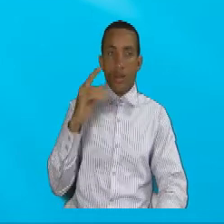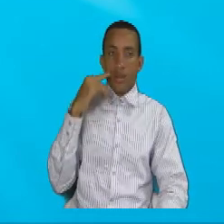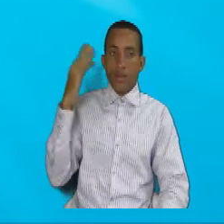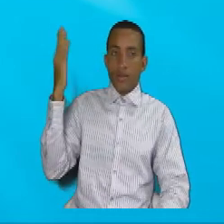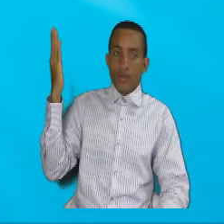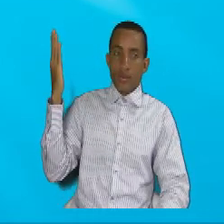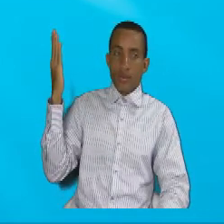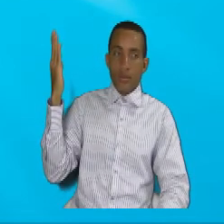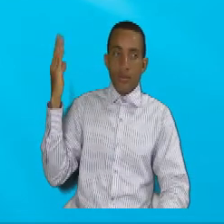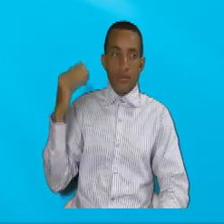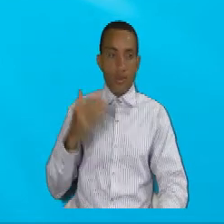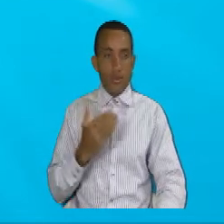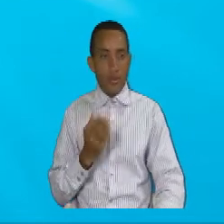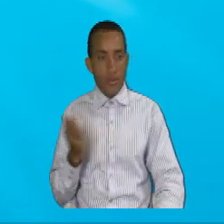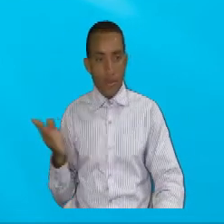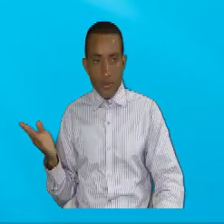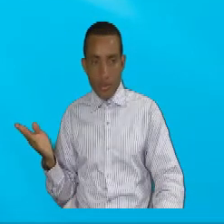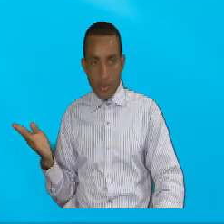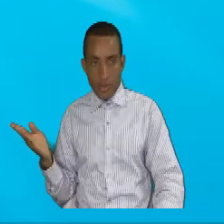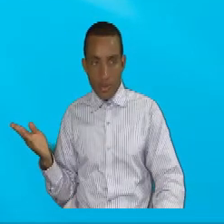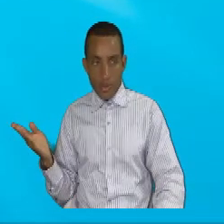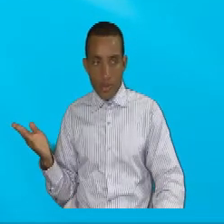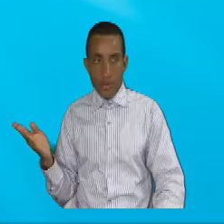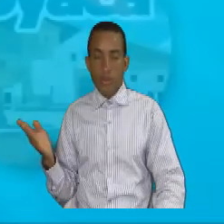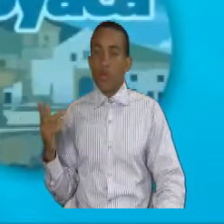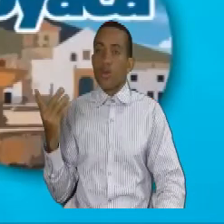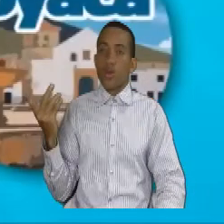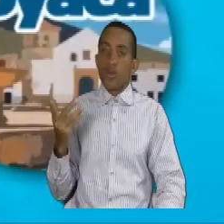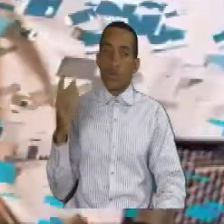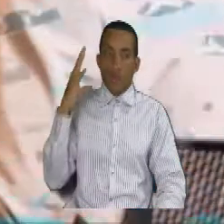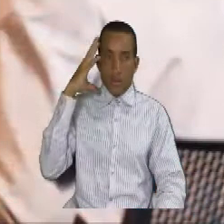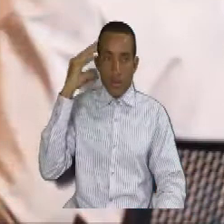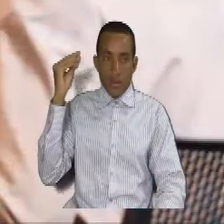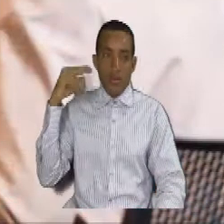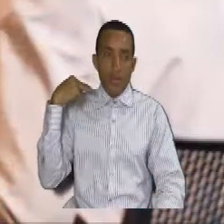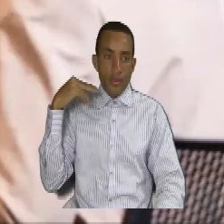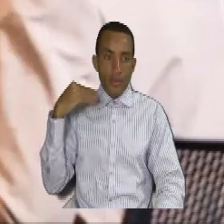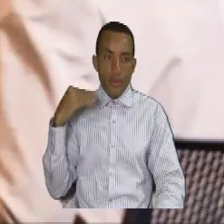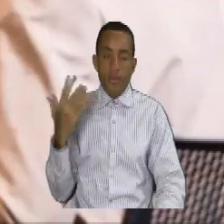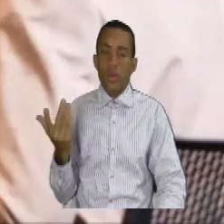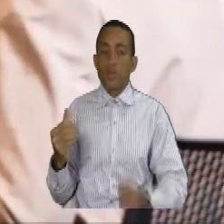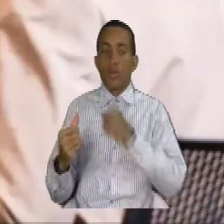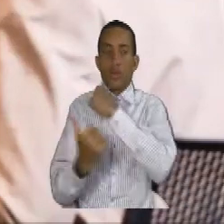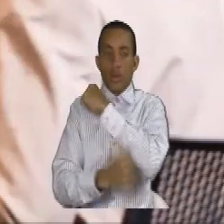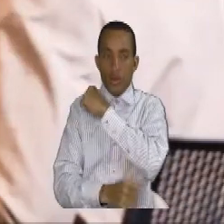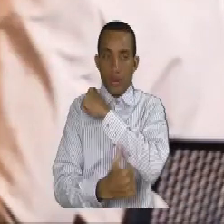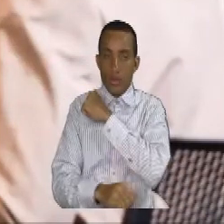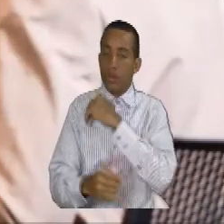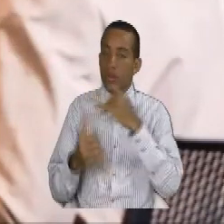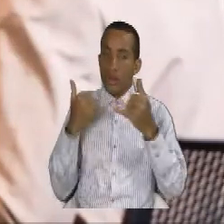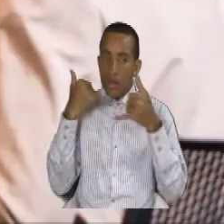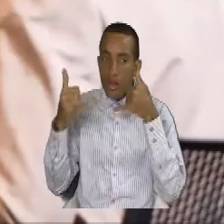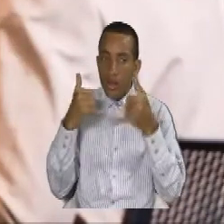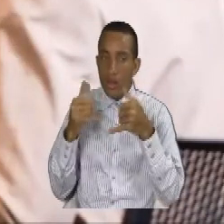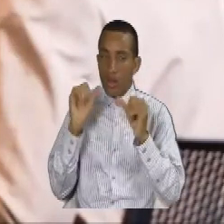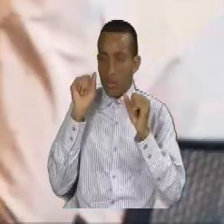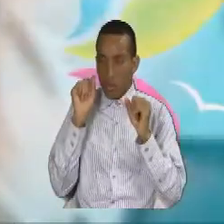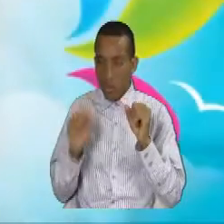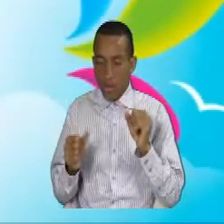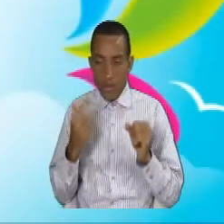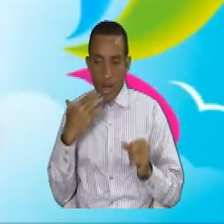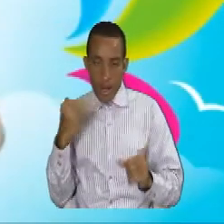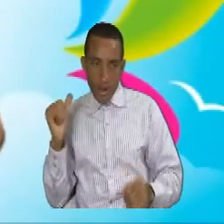Toluco Beñas, Eje Cafetero y Boyacá. Comunícate con una de nuestras asesoras para